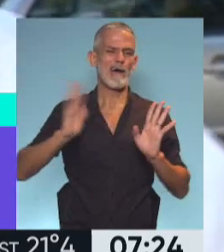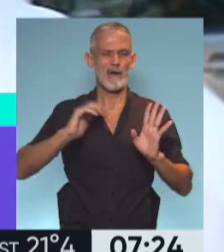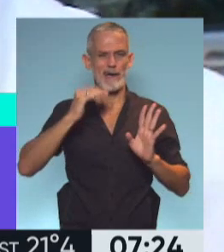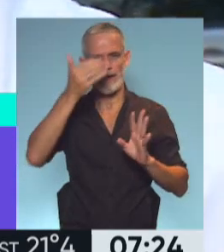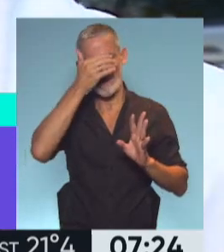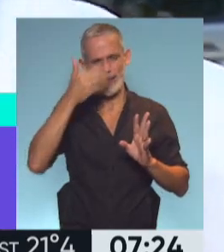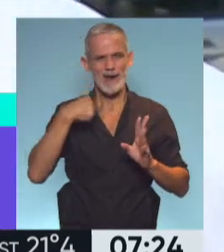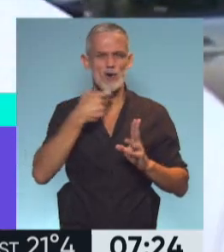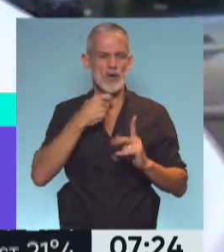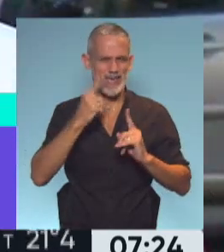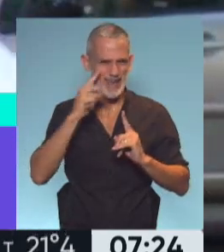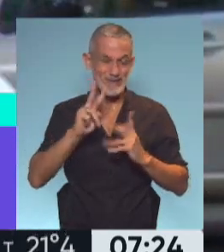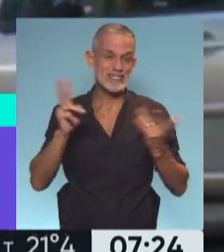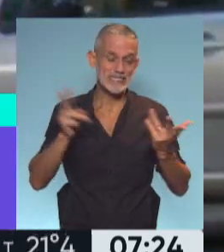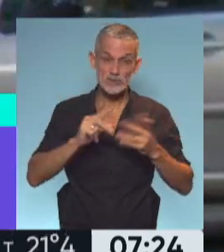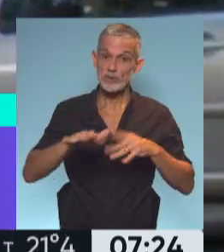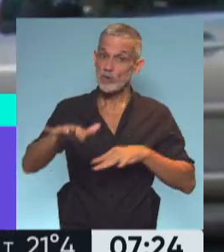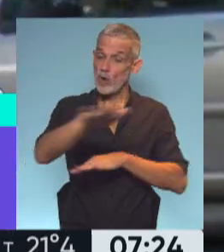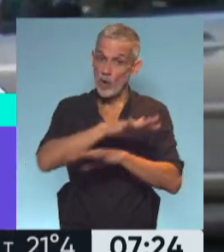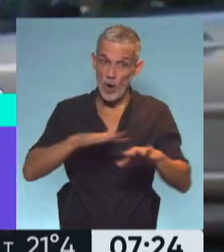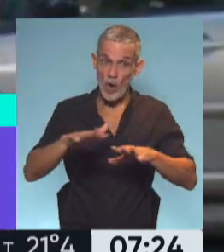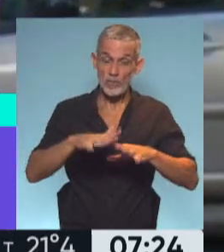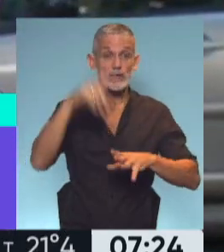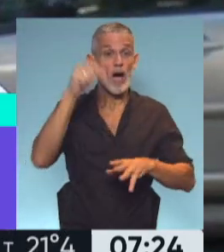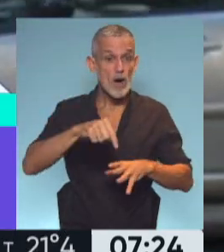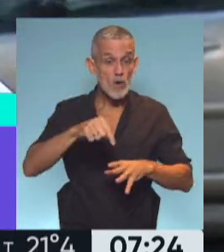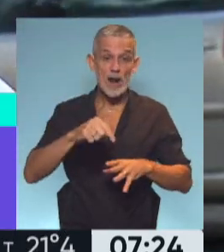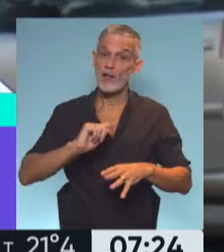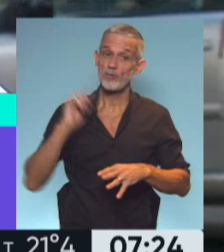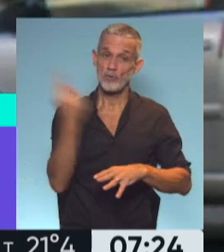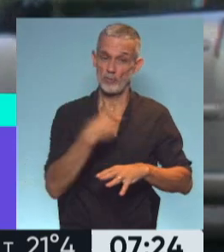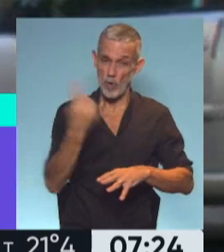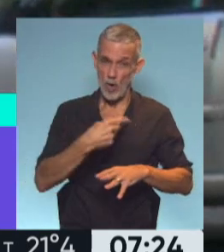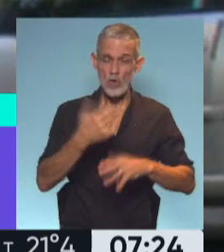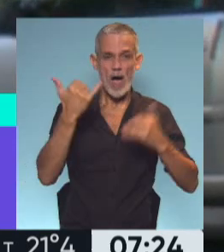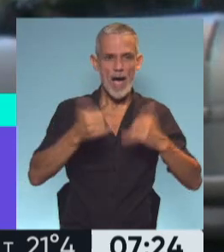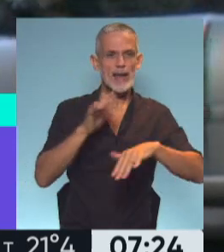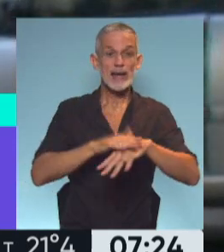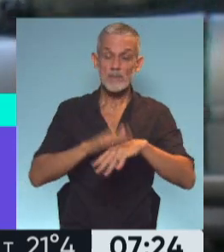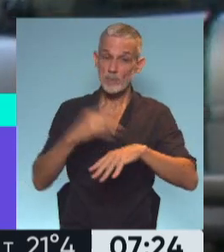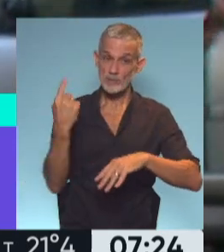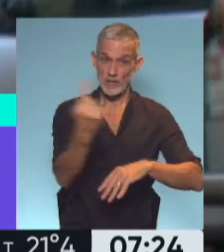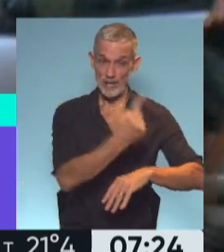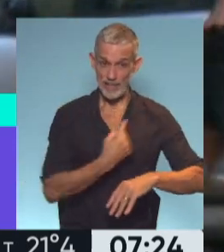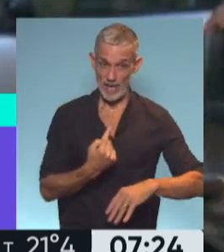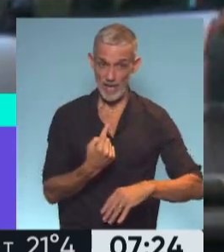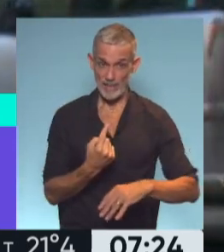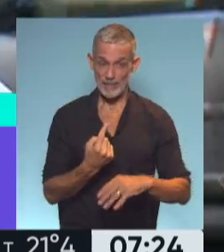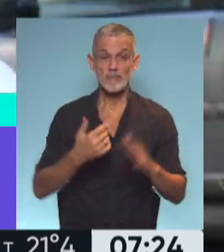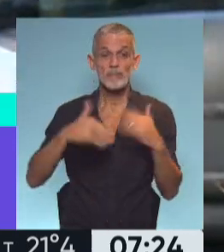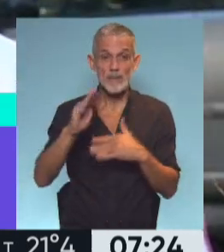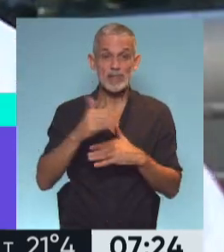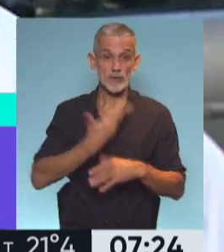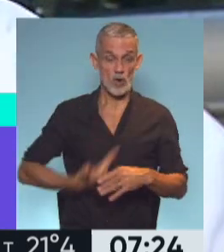parece que en este contexto, más que nunca, todos los que tenemos responsabilidades, y sobre todo